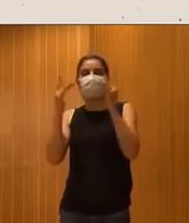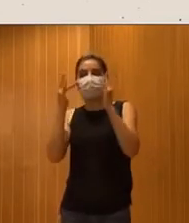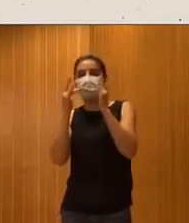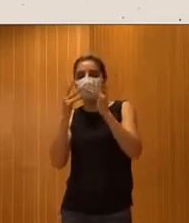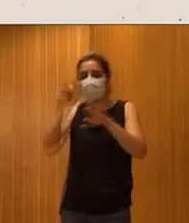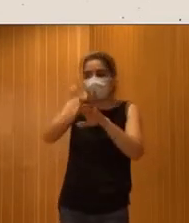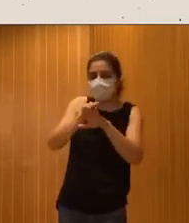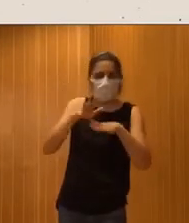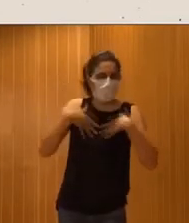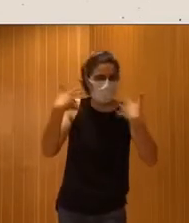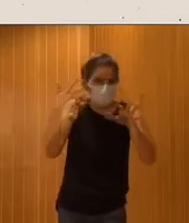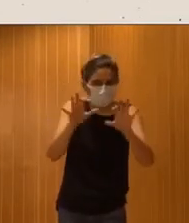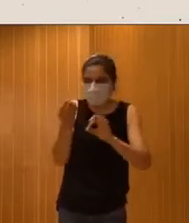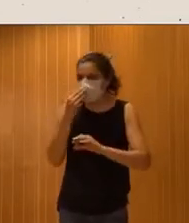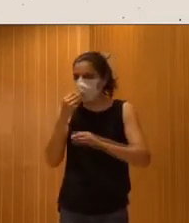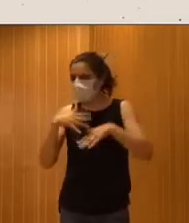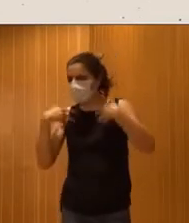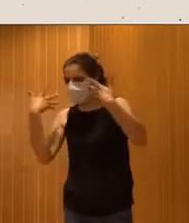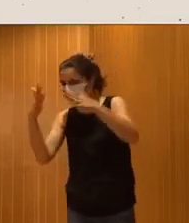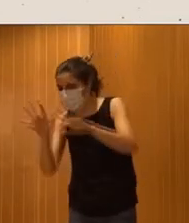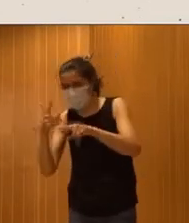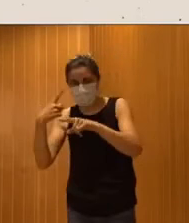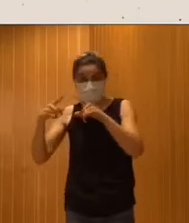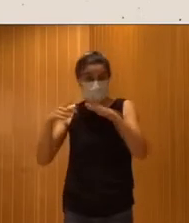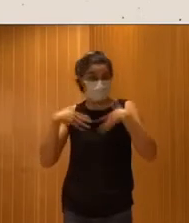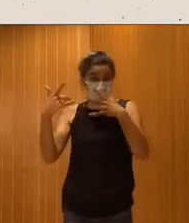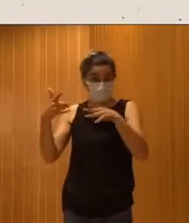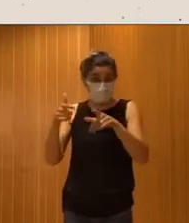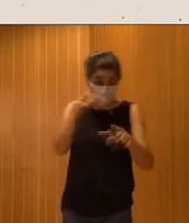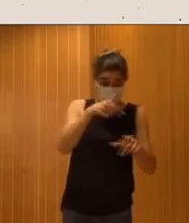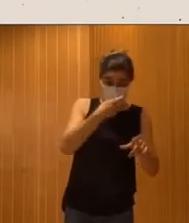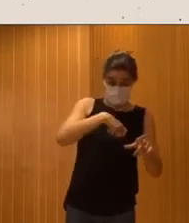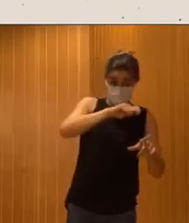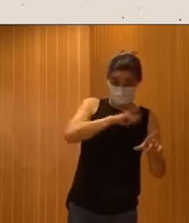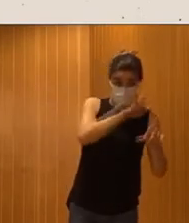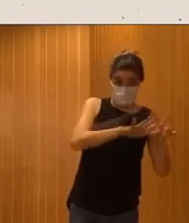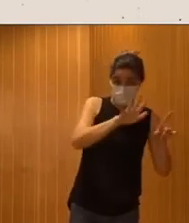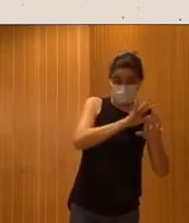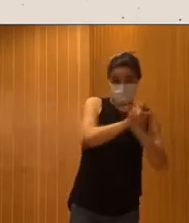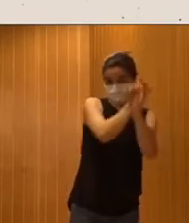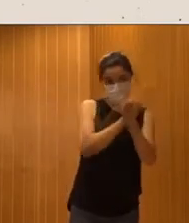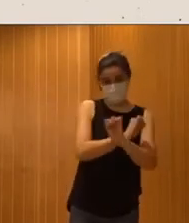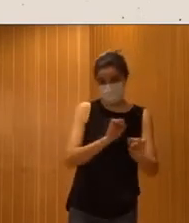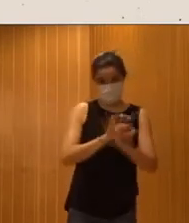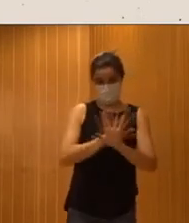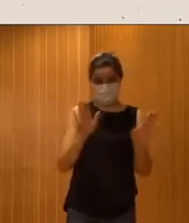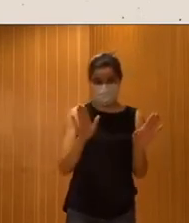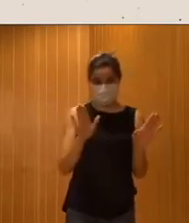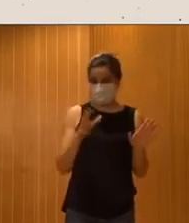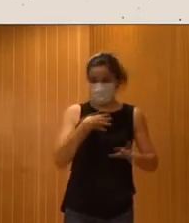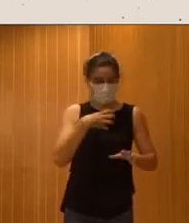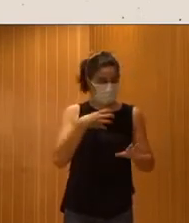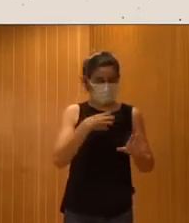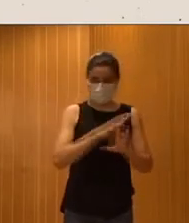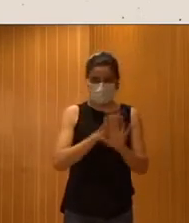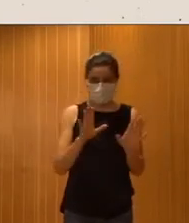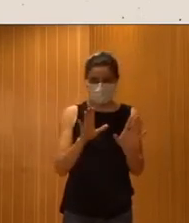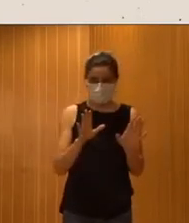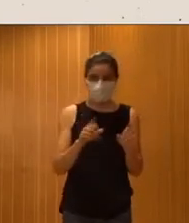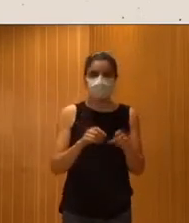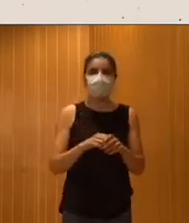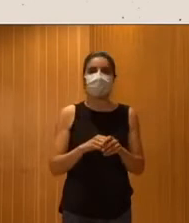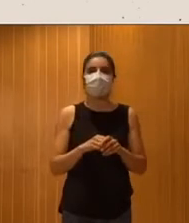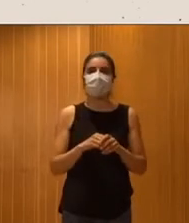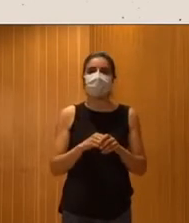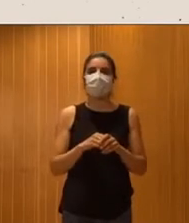miles y miles y miles y miles de residentes por toda la geografía, no solo de Castilla y León, sino de toda España. O sea, es un